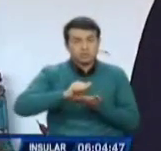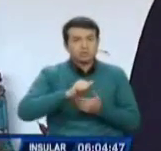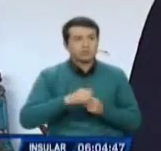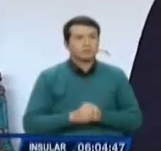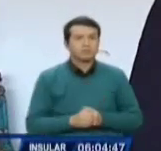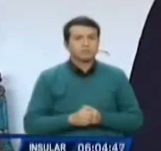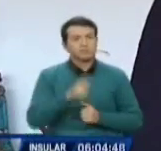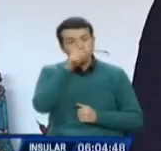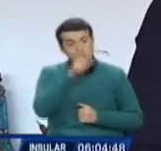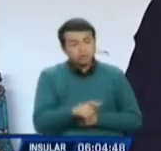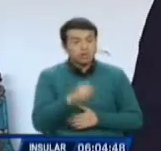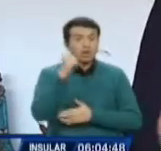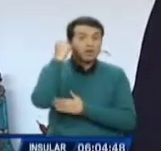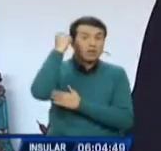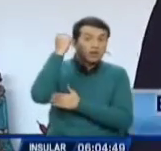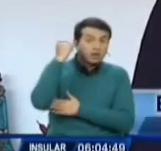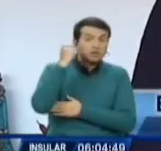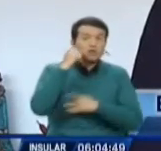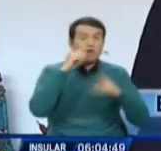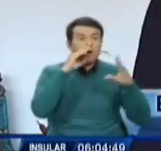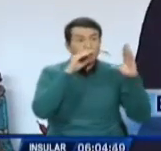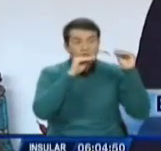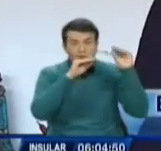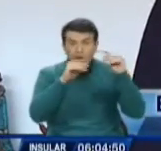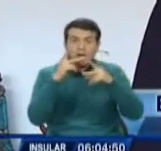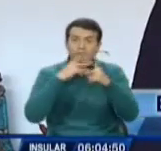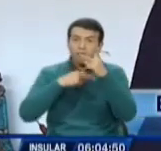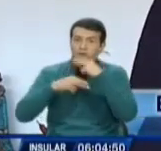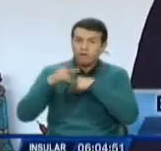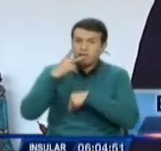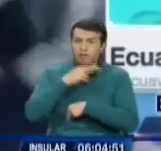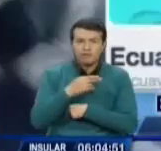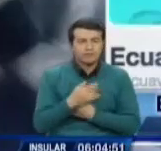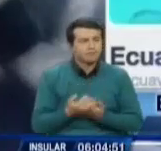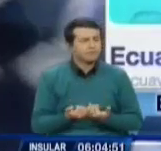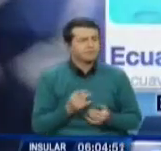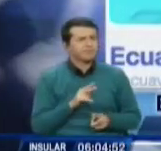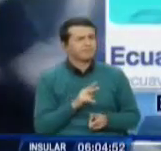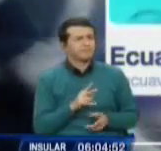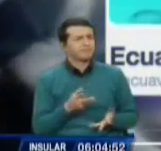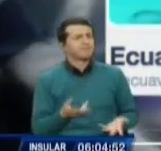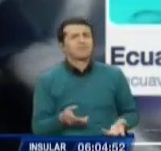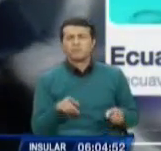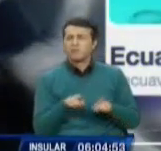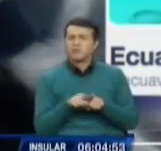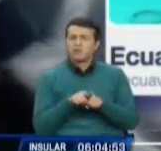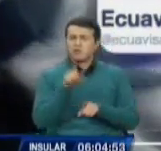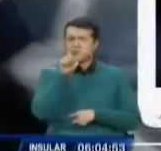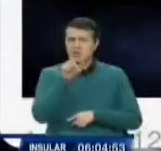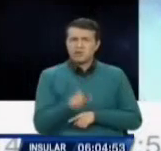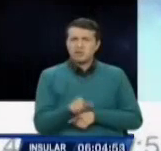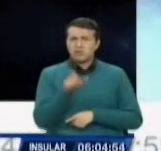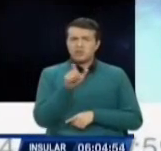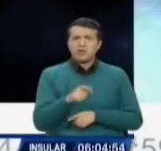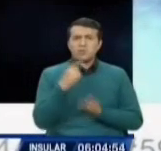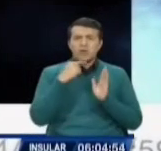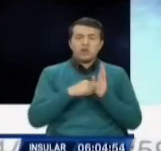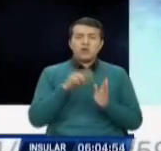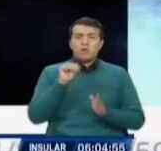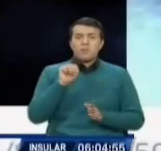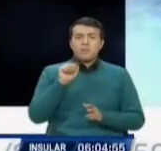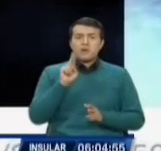tiene derecho es a crear farsas que nadie cree a estas alturas, como aquella en la que aparecía Manuela